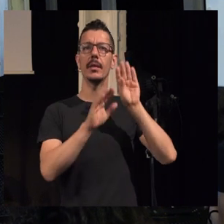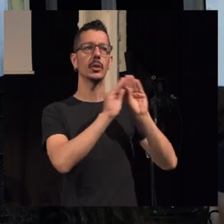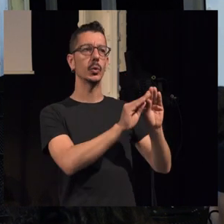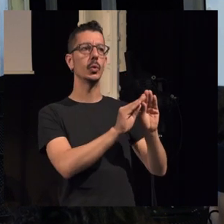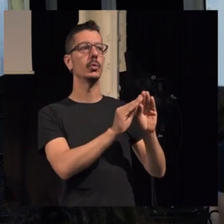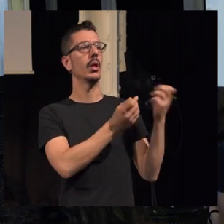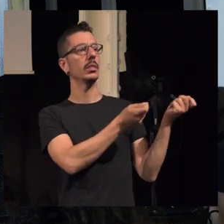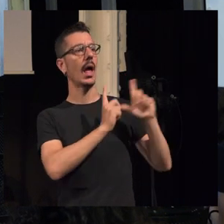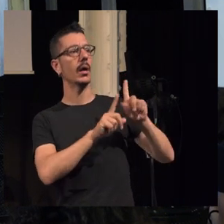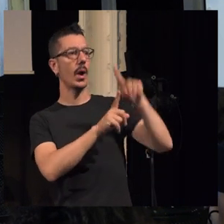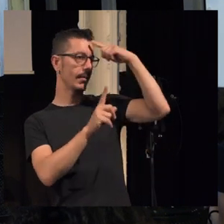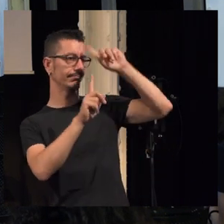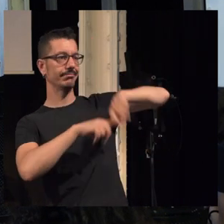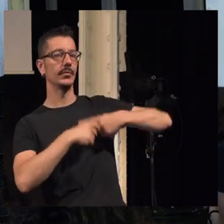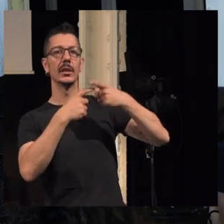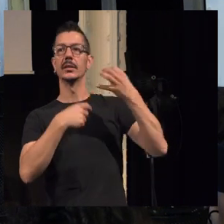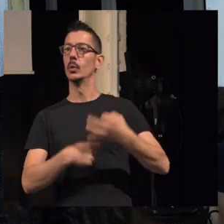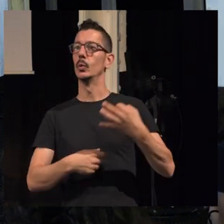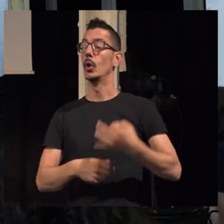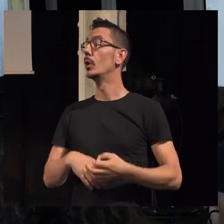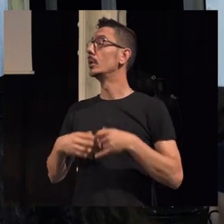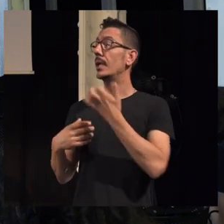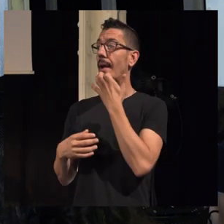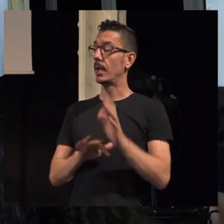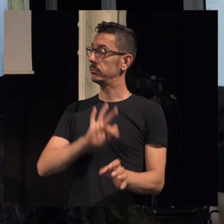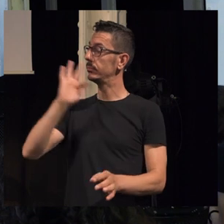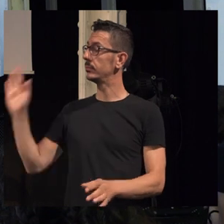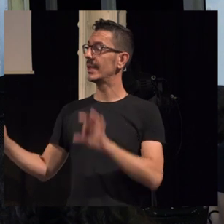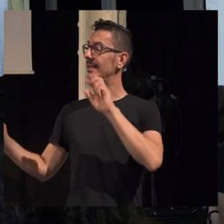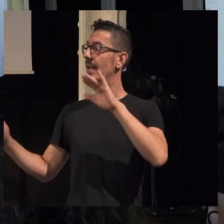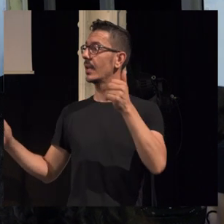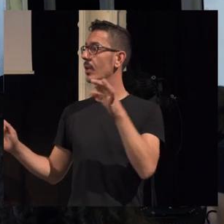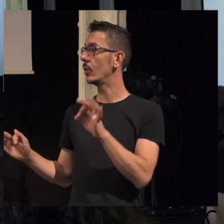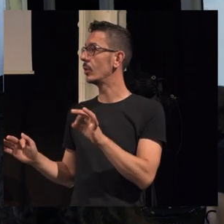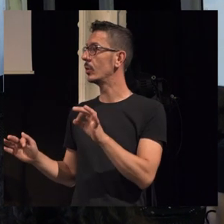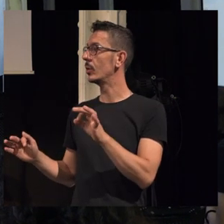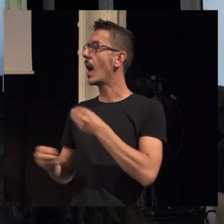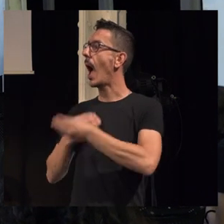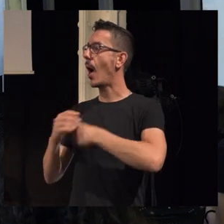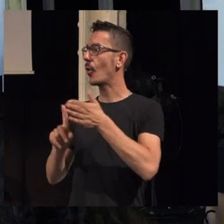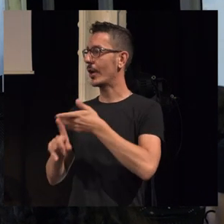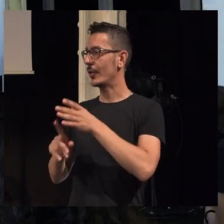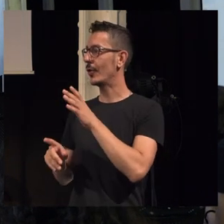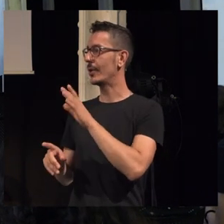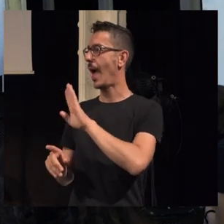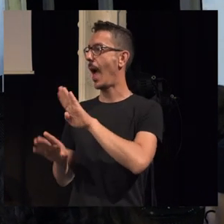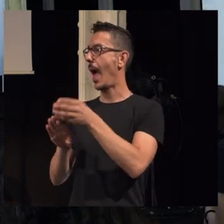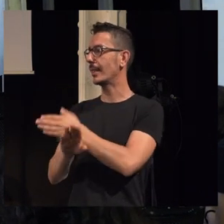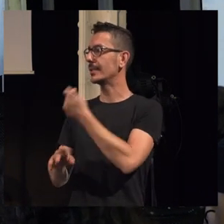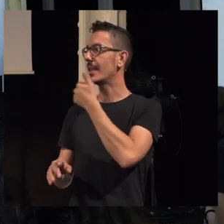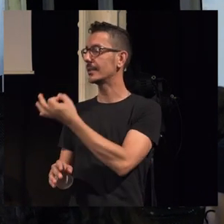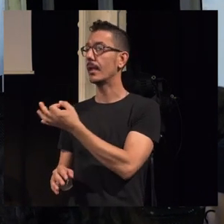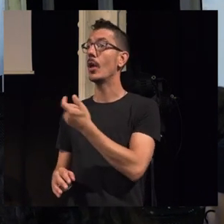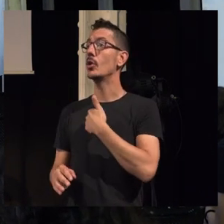una reflexión hoy. Si quieres, Sergio. Bueno, ya te hago una pequeña corrección, no protagonicé. ¿Ah, no? La